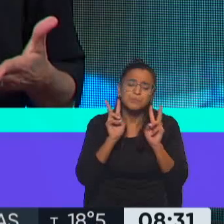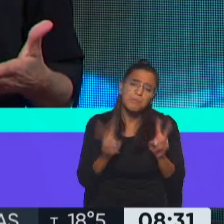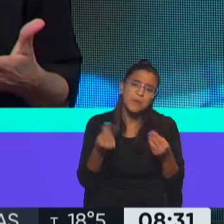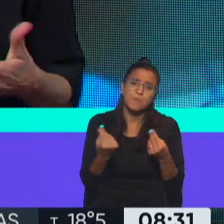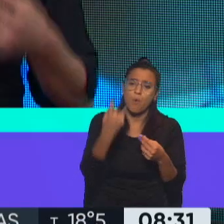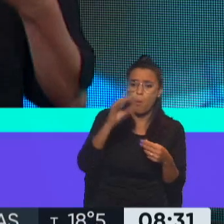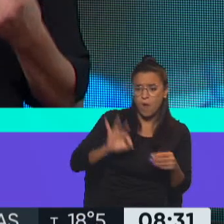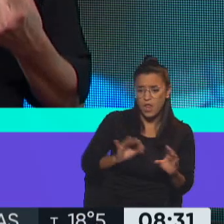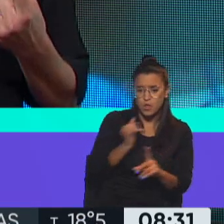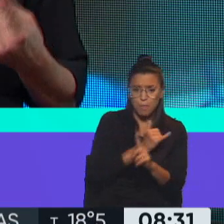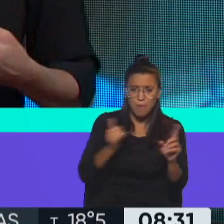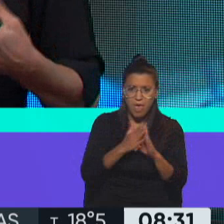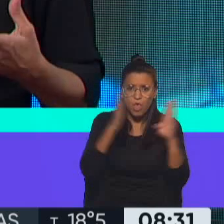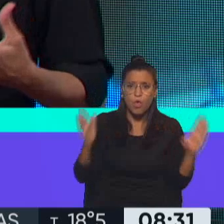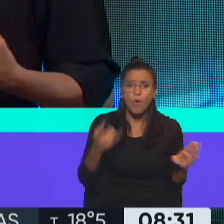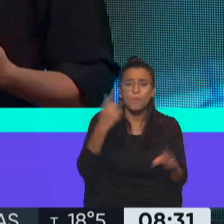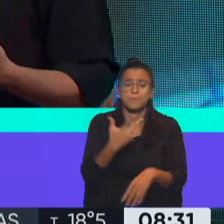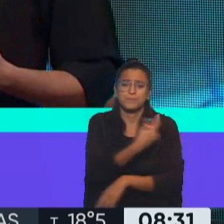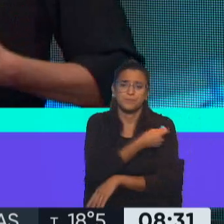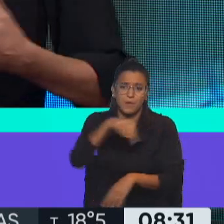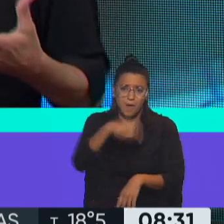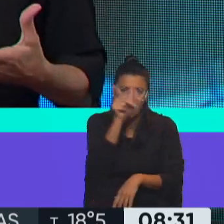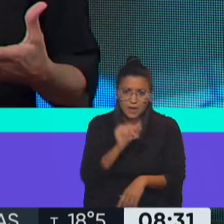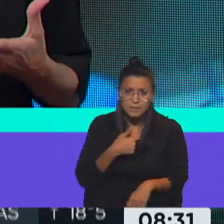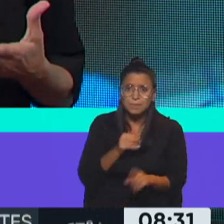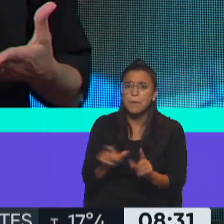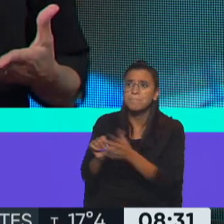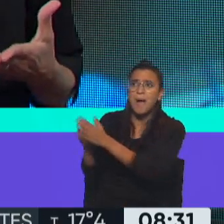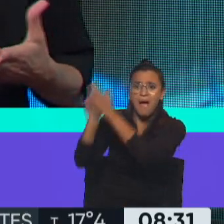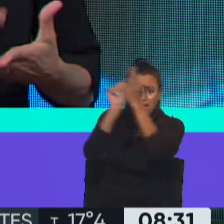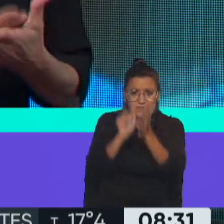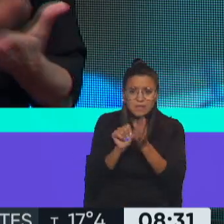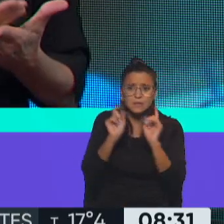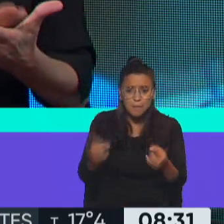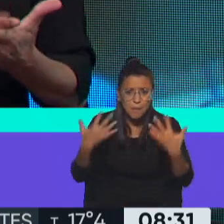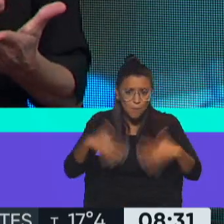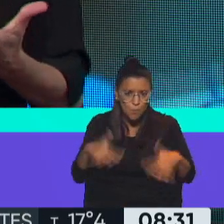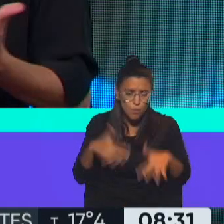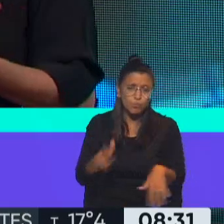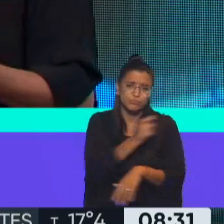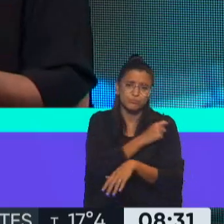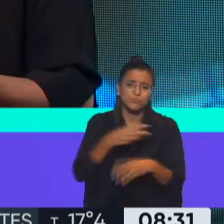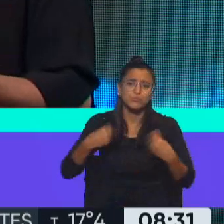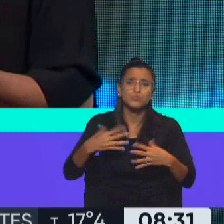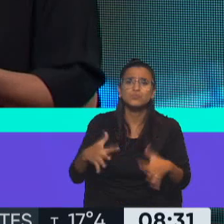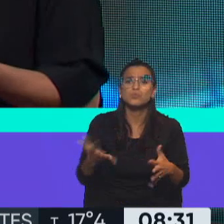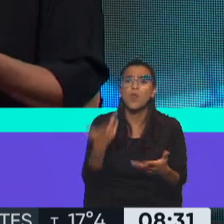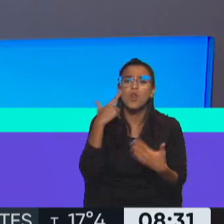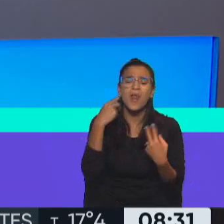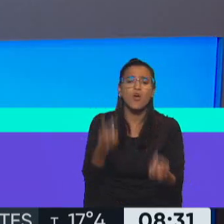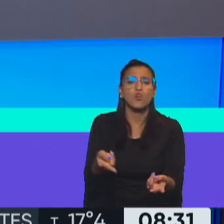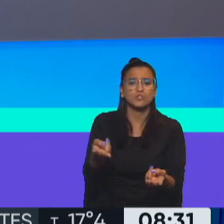más de 1 año y medio y una de las vacunas que no solo en la Argentina, sino en el resto del mundo también ha sido utilizada por varios gobiernos, todavía no tiene el